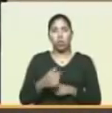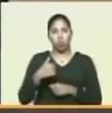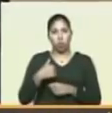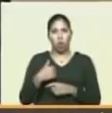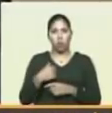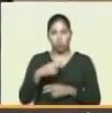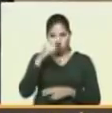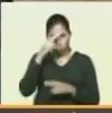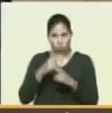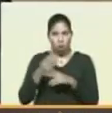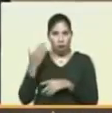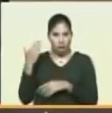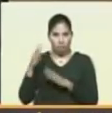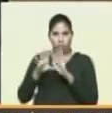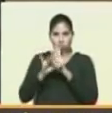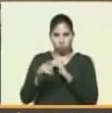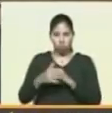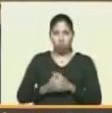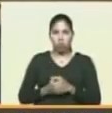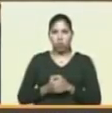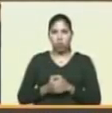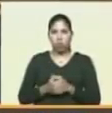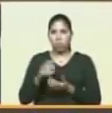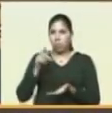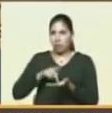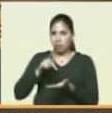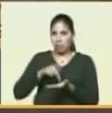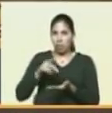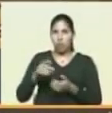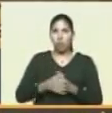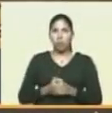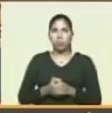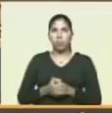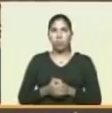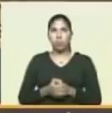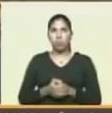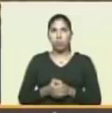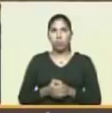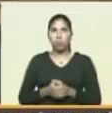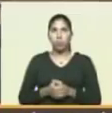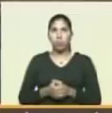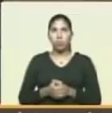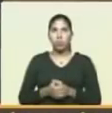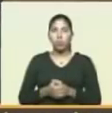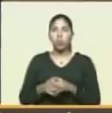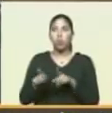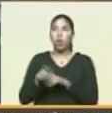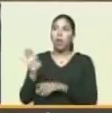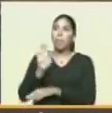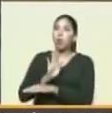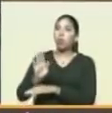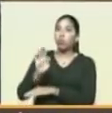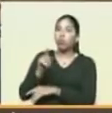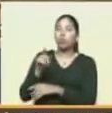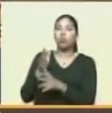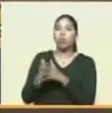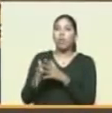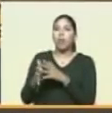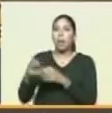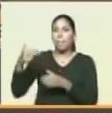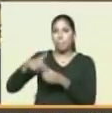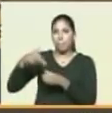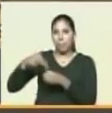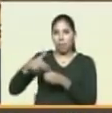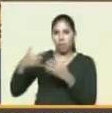constituyente de entonces de participar en el mismo. La protección que allí se le dio al caso PDVSA, el